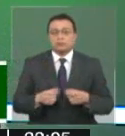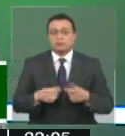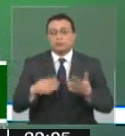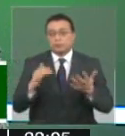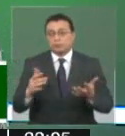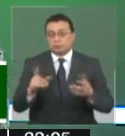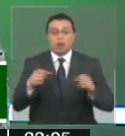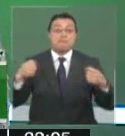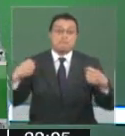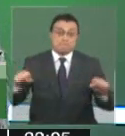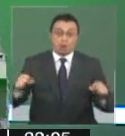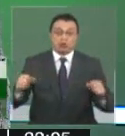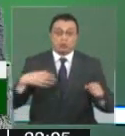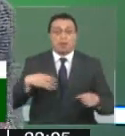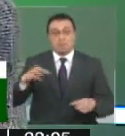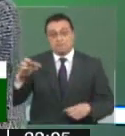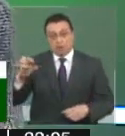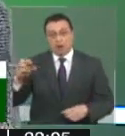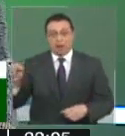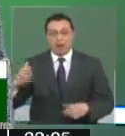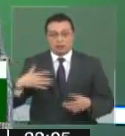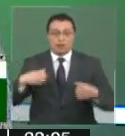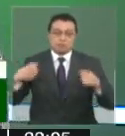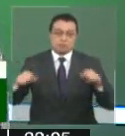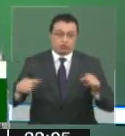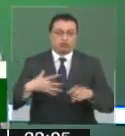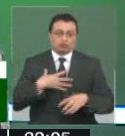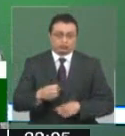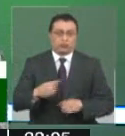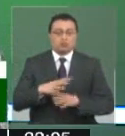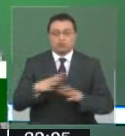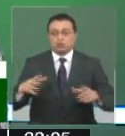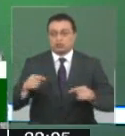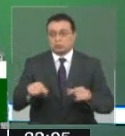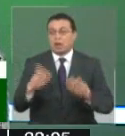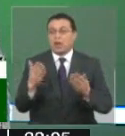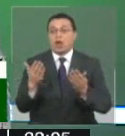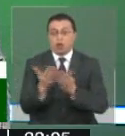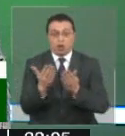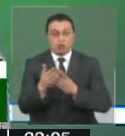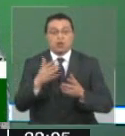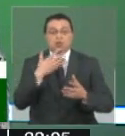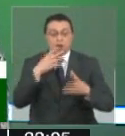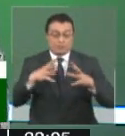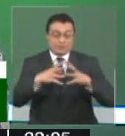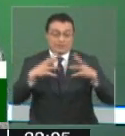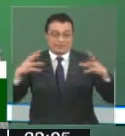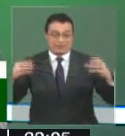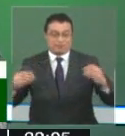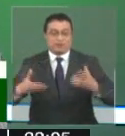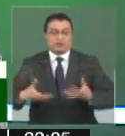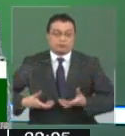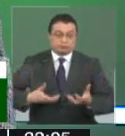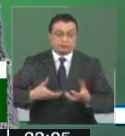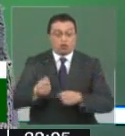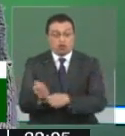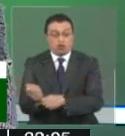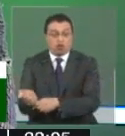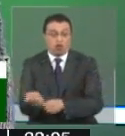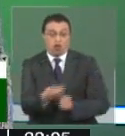La moto de mi papá le gustaba mucho. Yo en el colegio jugaba mucho rugby, golf,